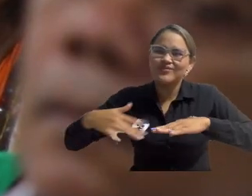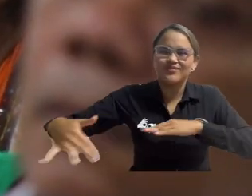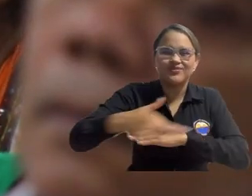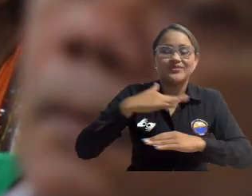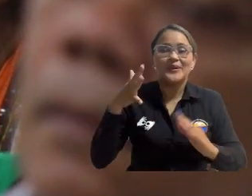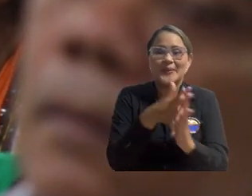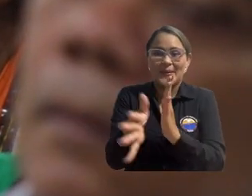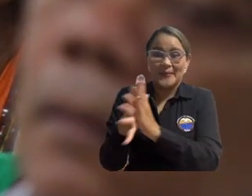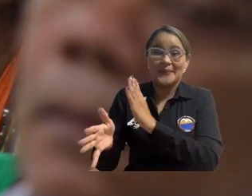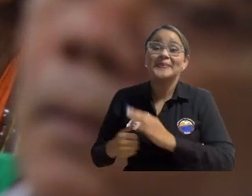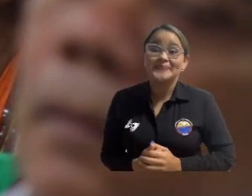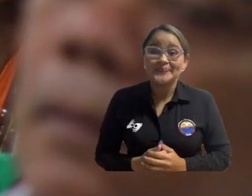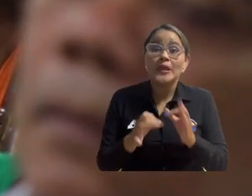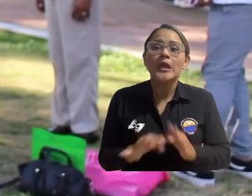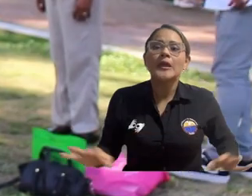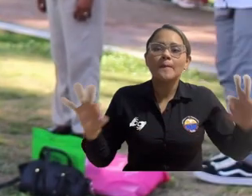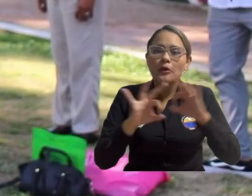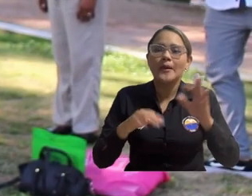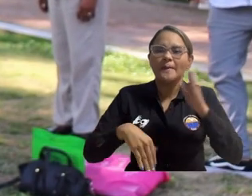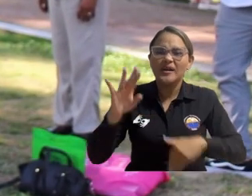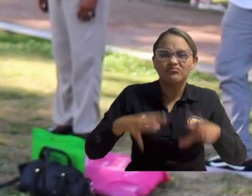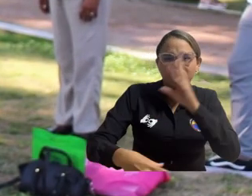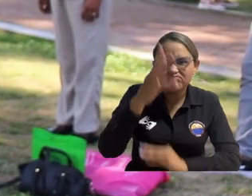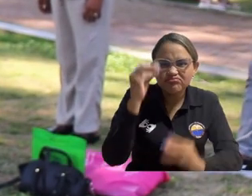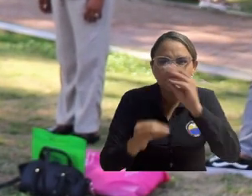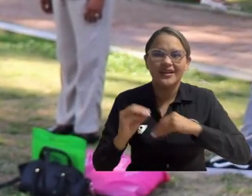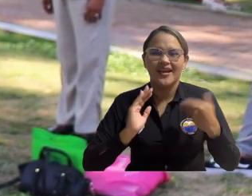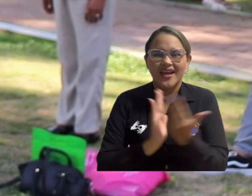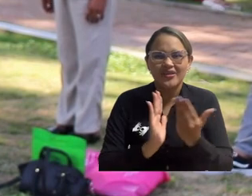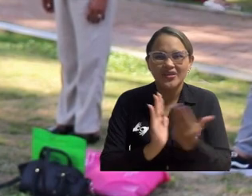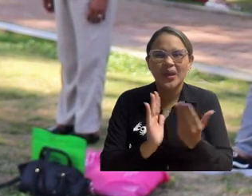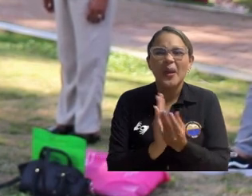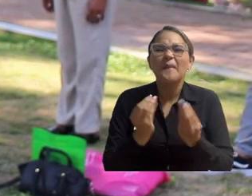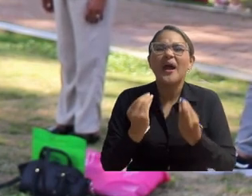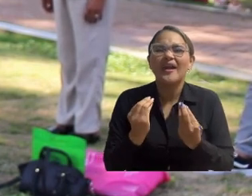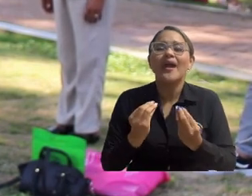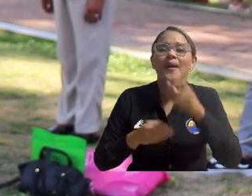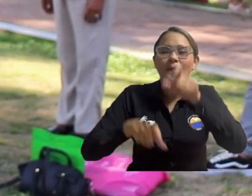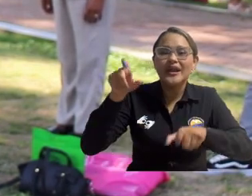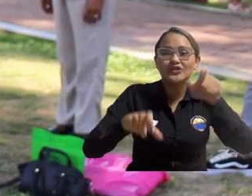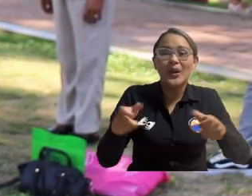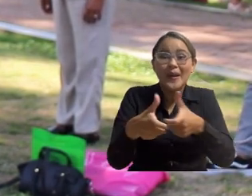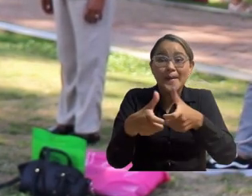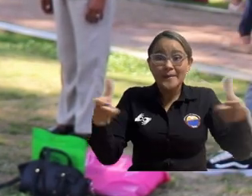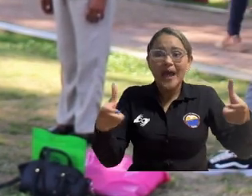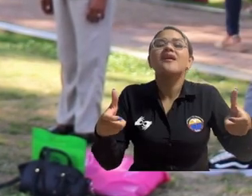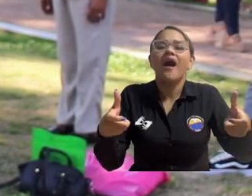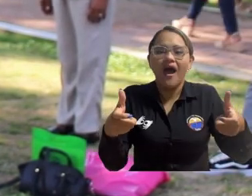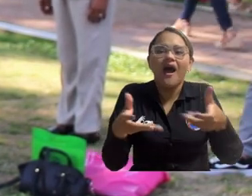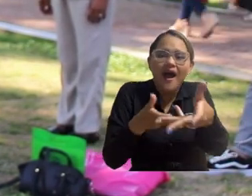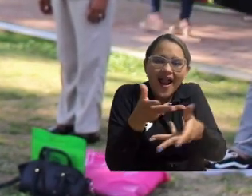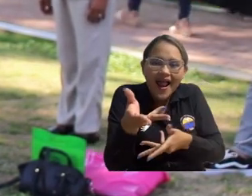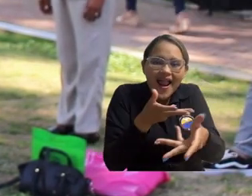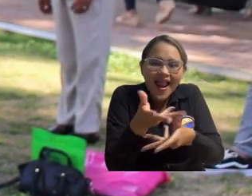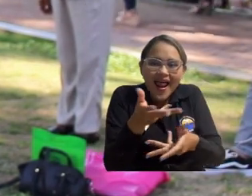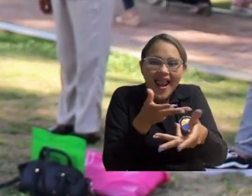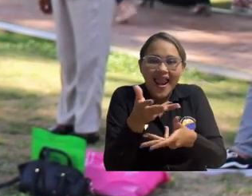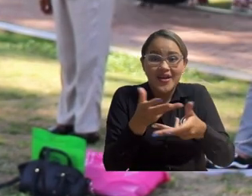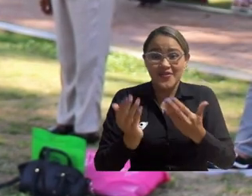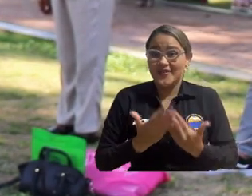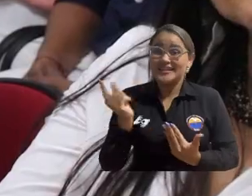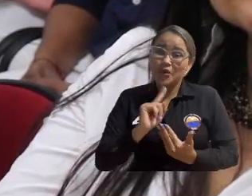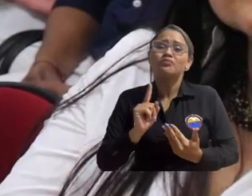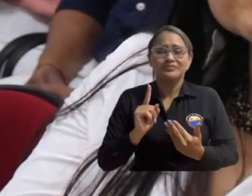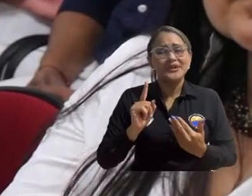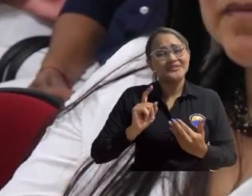que aprender, hay que estudiar para poder dialogar, para poder interlocutar con la sociedad